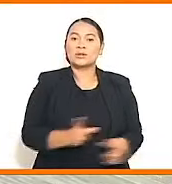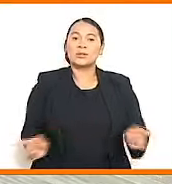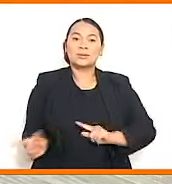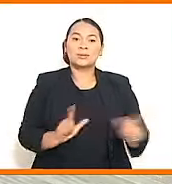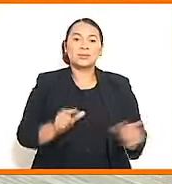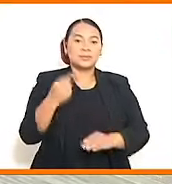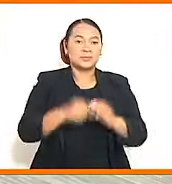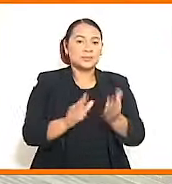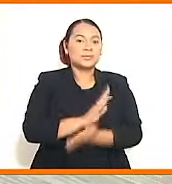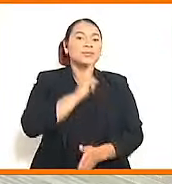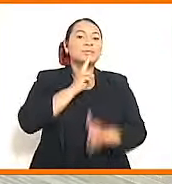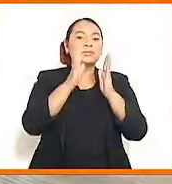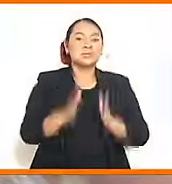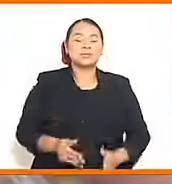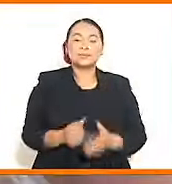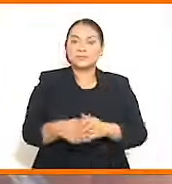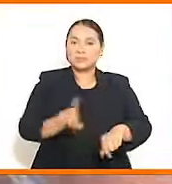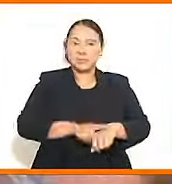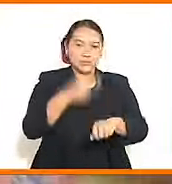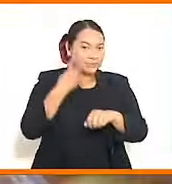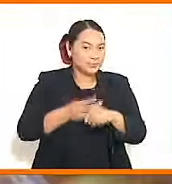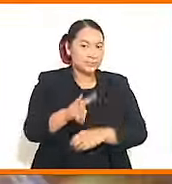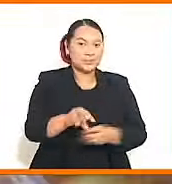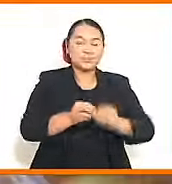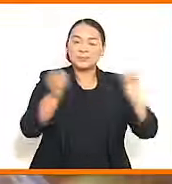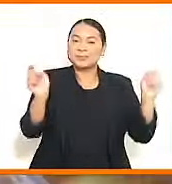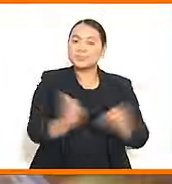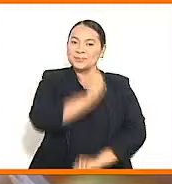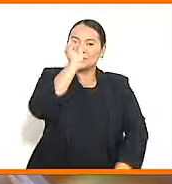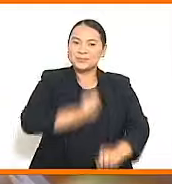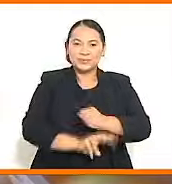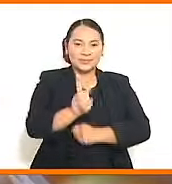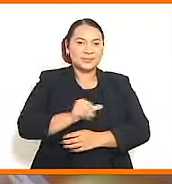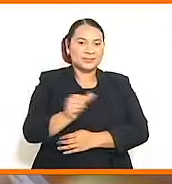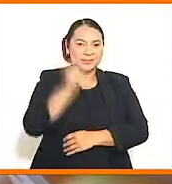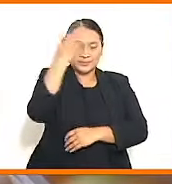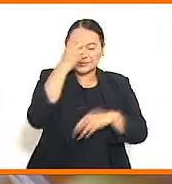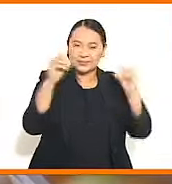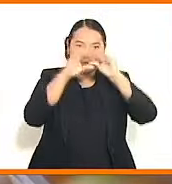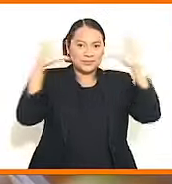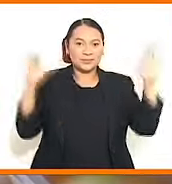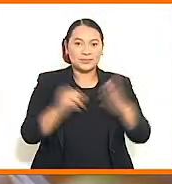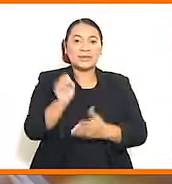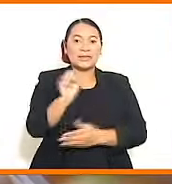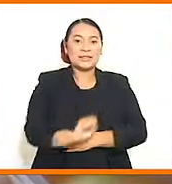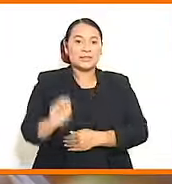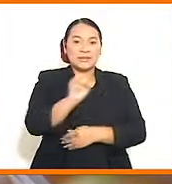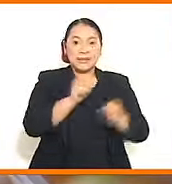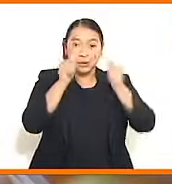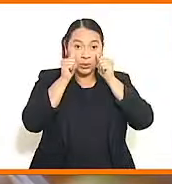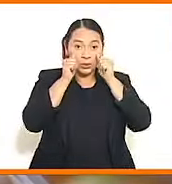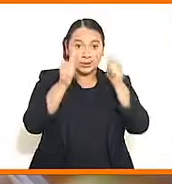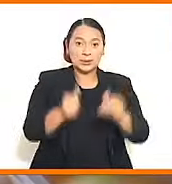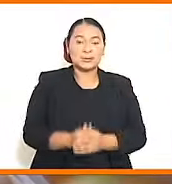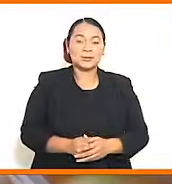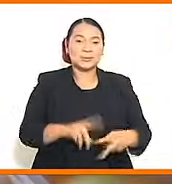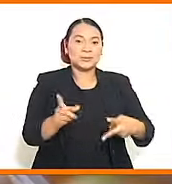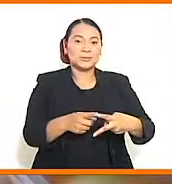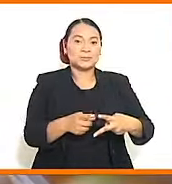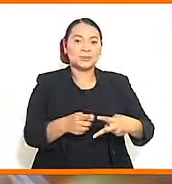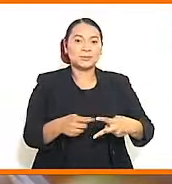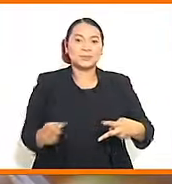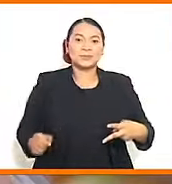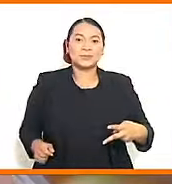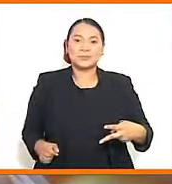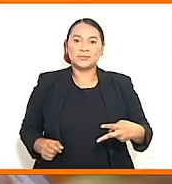catracha en mano porque vamos a conocer los dos números seleccionados para esta agradable mañana de sábado. Atentos, porque el primer número ganador y su primer dígito favorecido